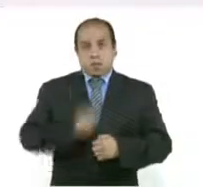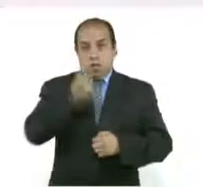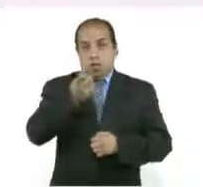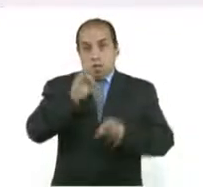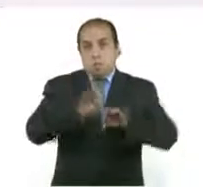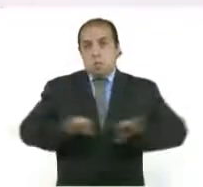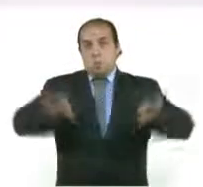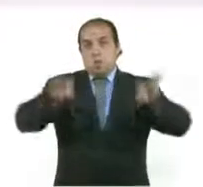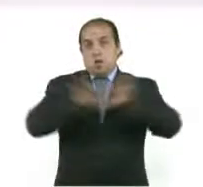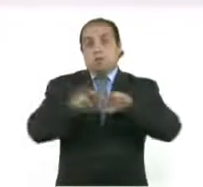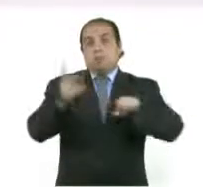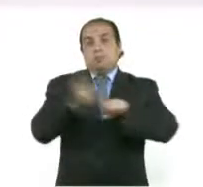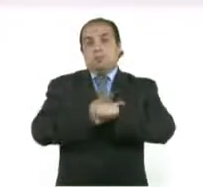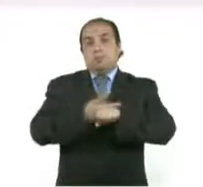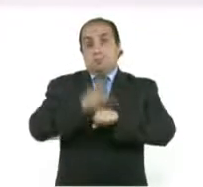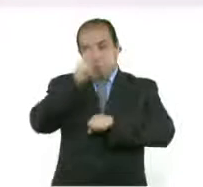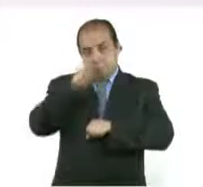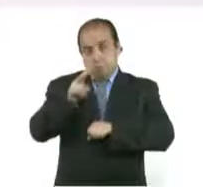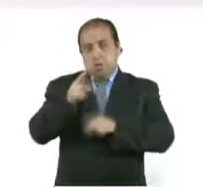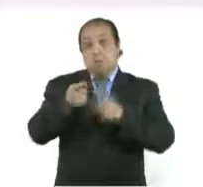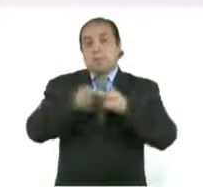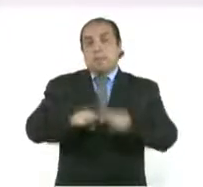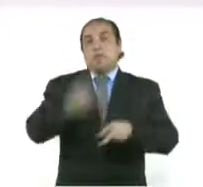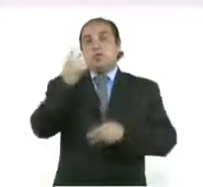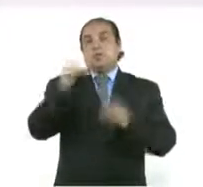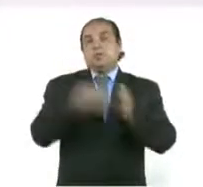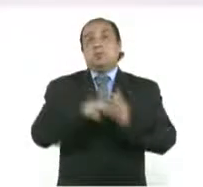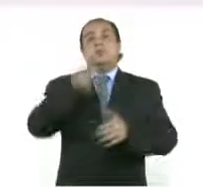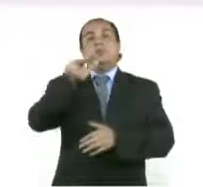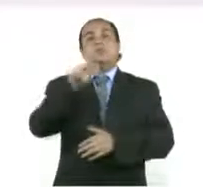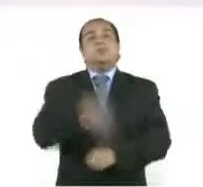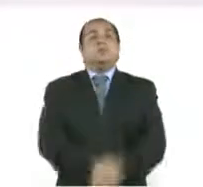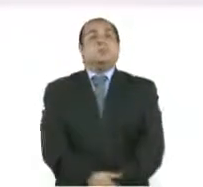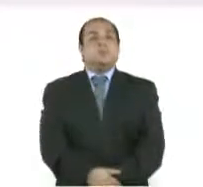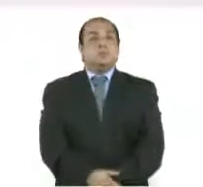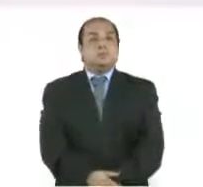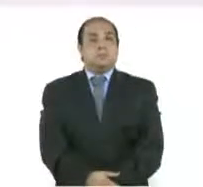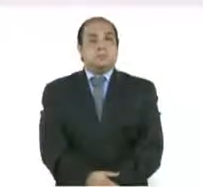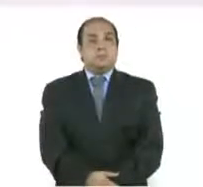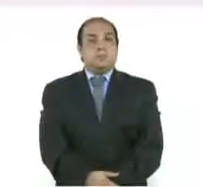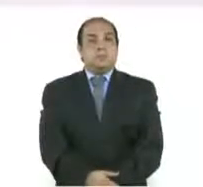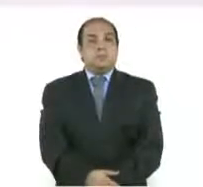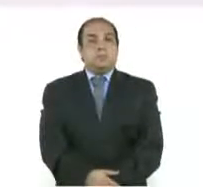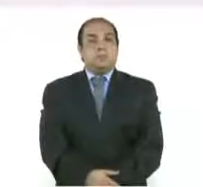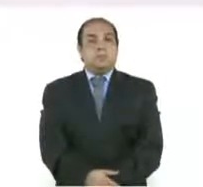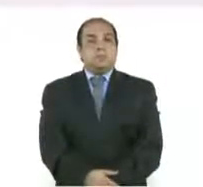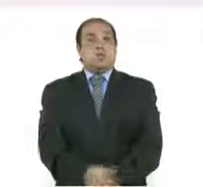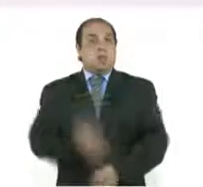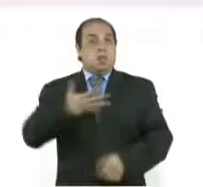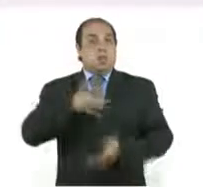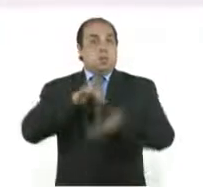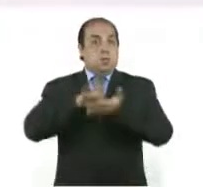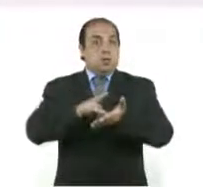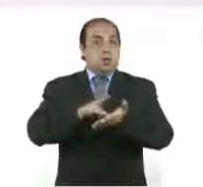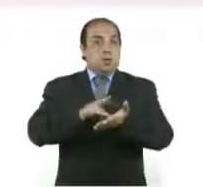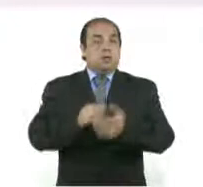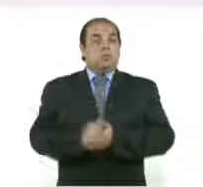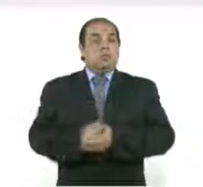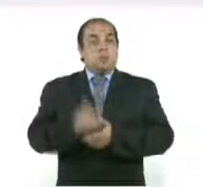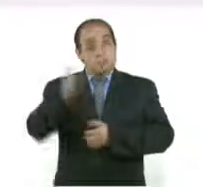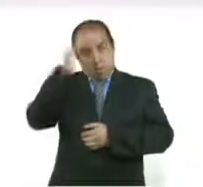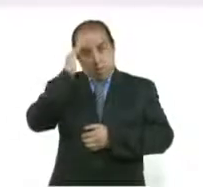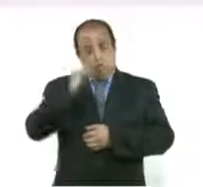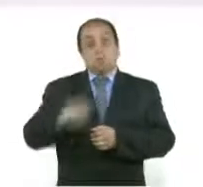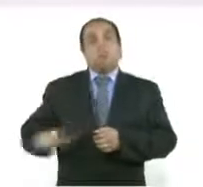a partir del 2018. Así que eso es por ustedes, pero también es por un gobierno que piensa en el pueblo